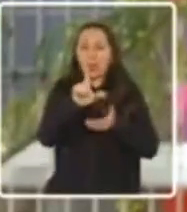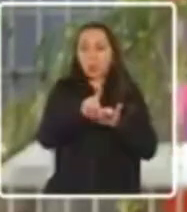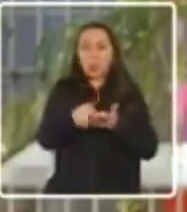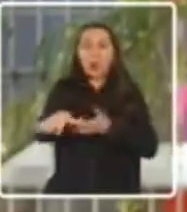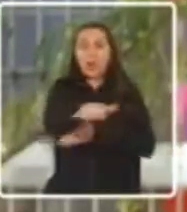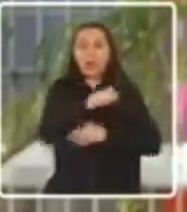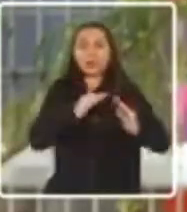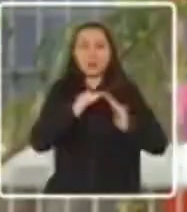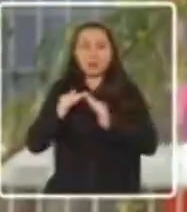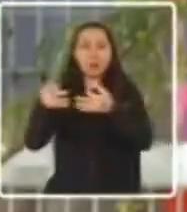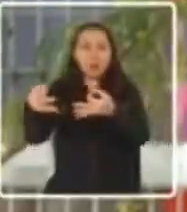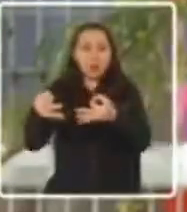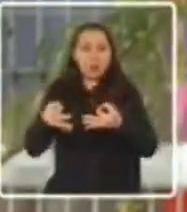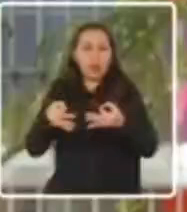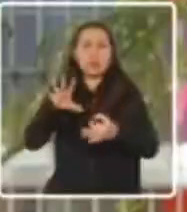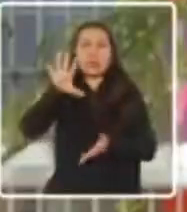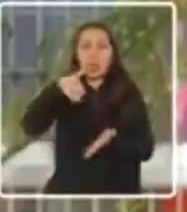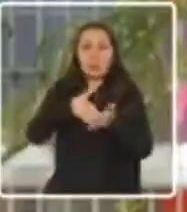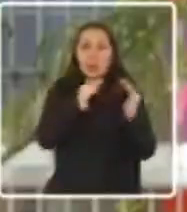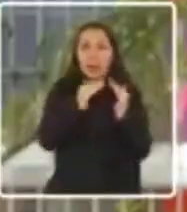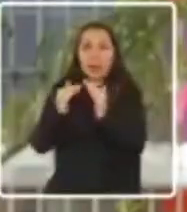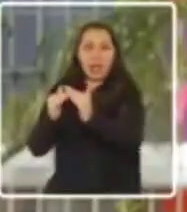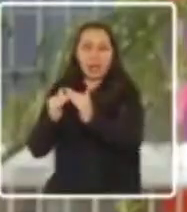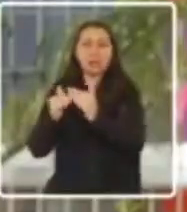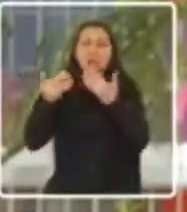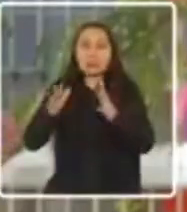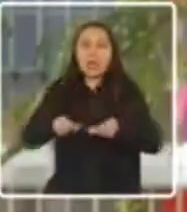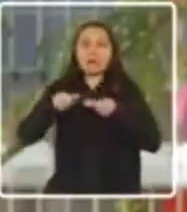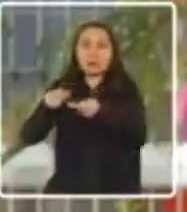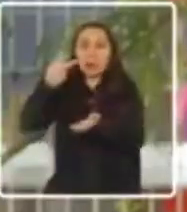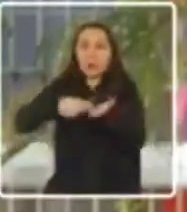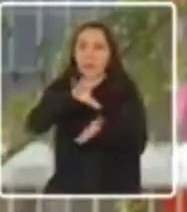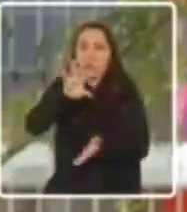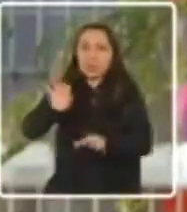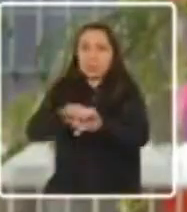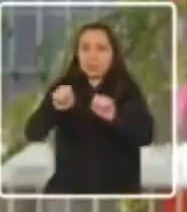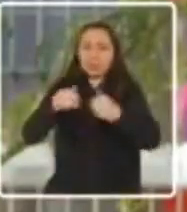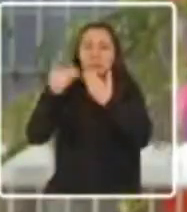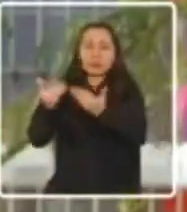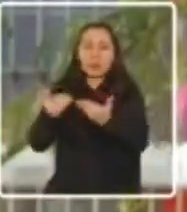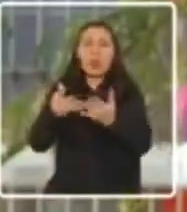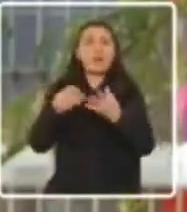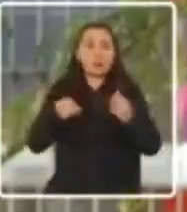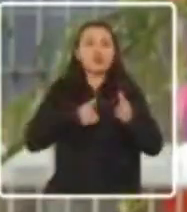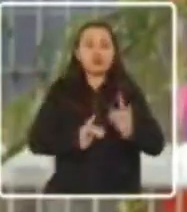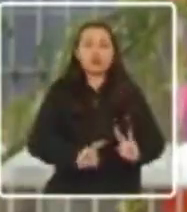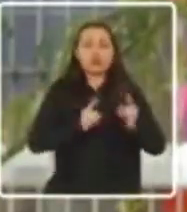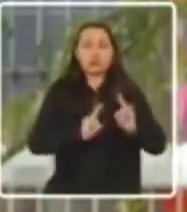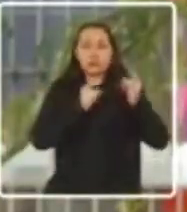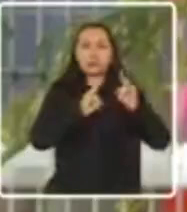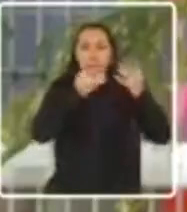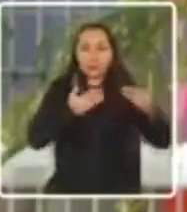es un complejo habitacional en total que tiene del orden de las 5.000 viviendas. Ya se han entregado 2.500 aproximadamente. Hay varias en ejecución que se